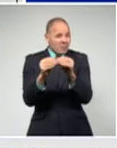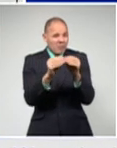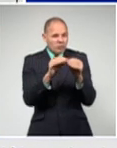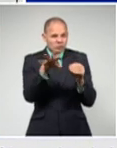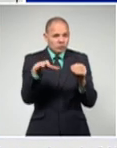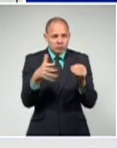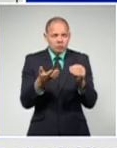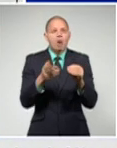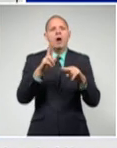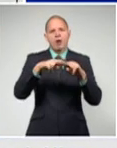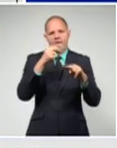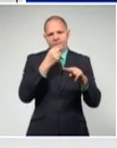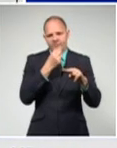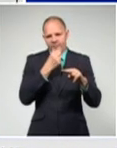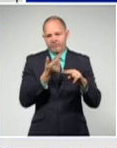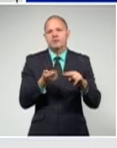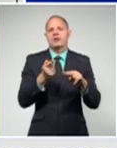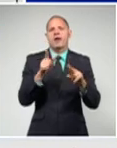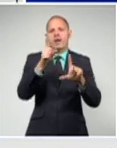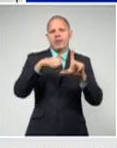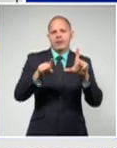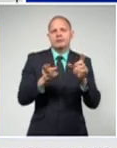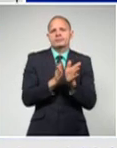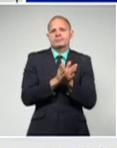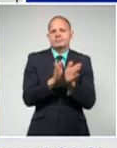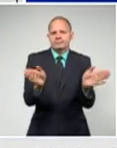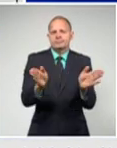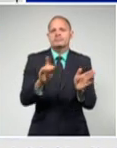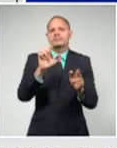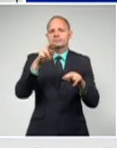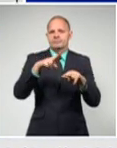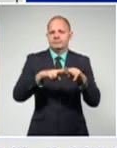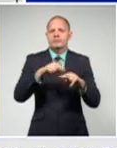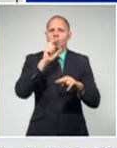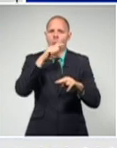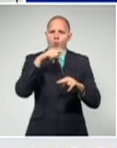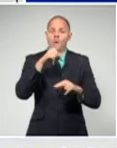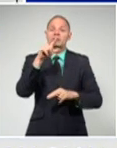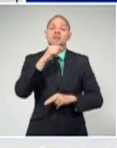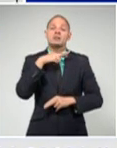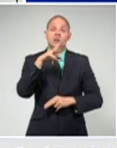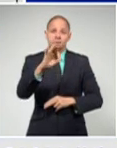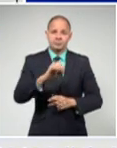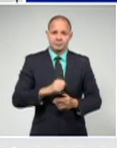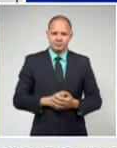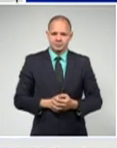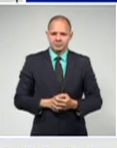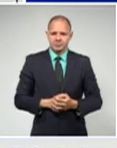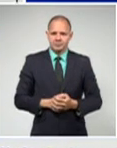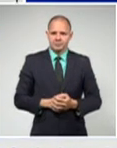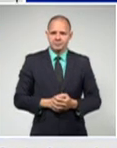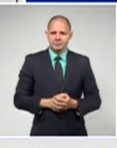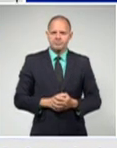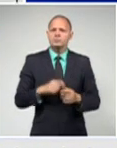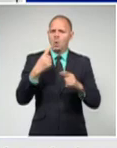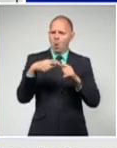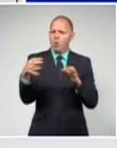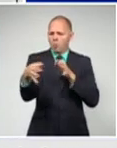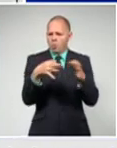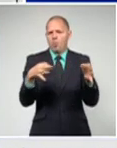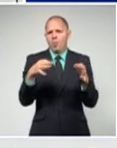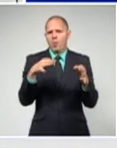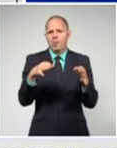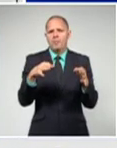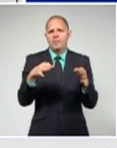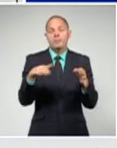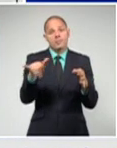Regla, en San Miguel del Padrón, en Centro Habana, en Cotorro y Cerro, aunque el resto de los municipios